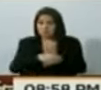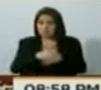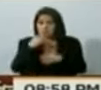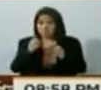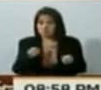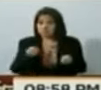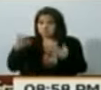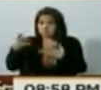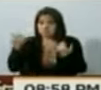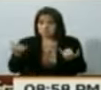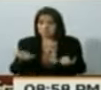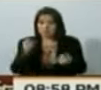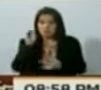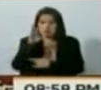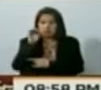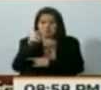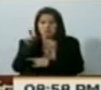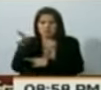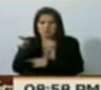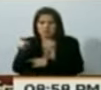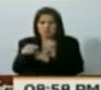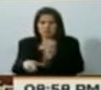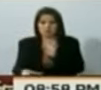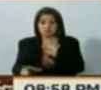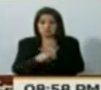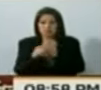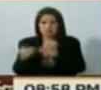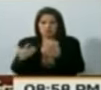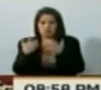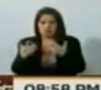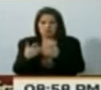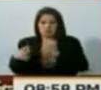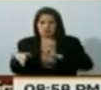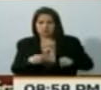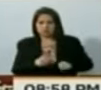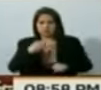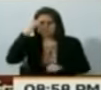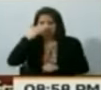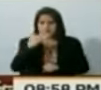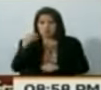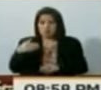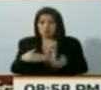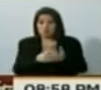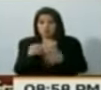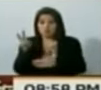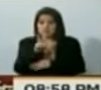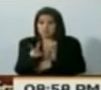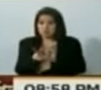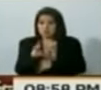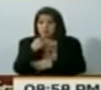manera de poder contar con el aval para legitimar la invasión prevista contra Venezuela. Todavía se evalúa si será encubierta o